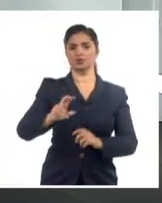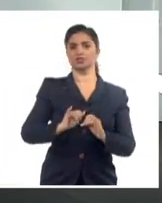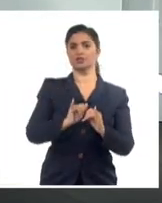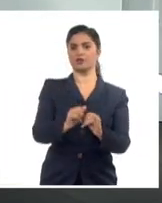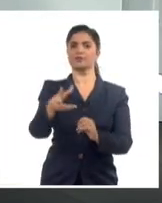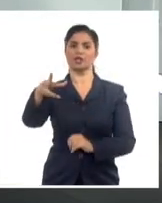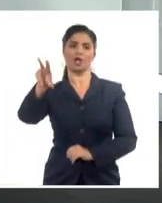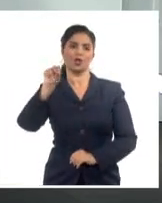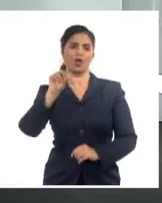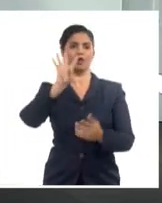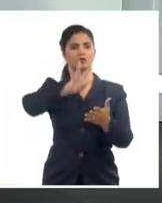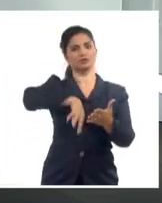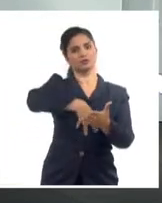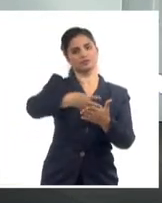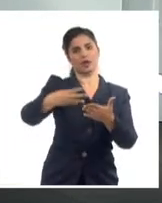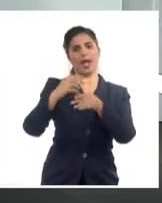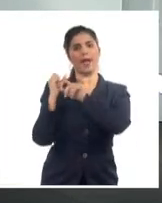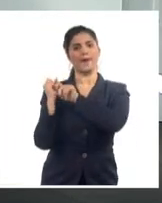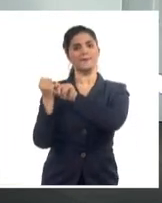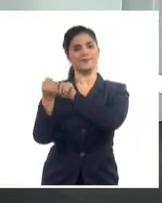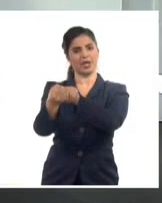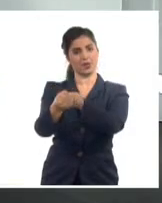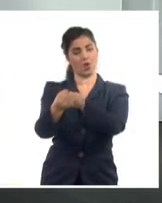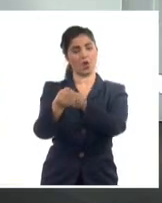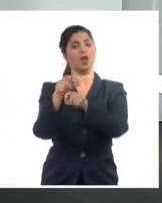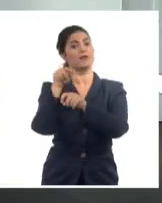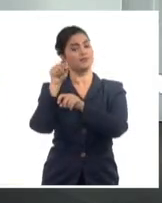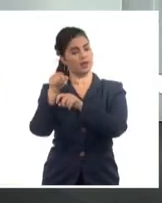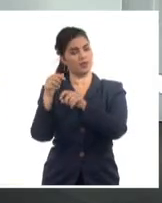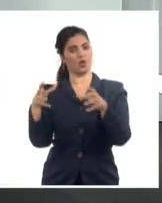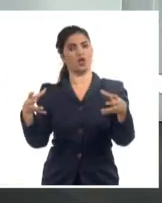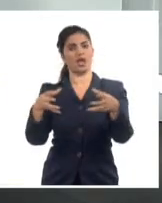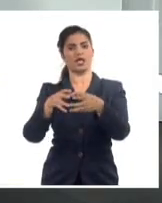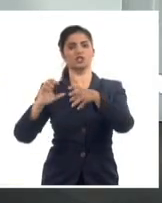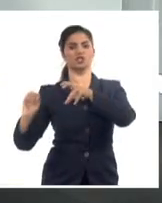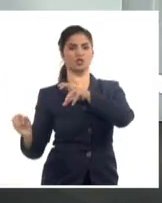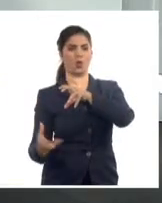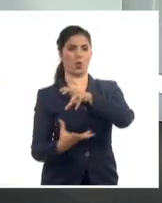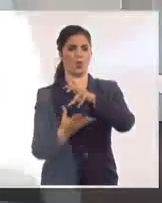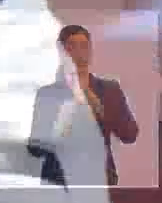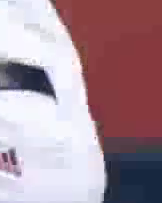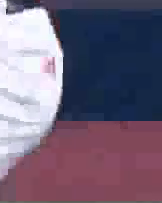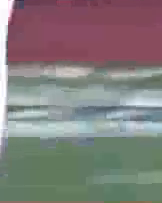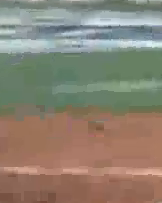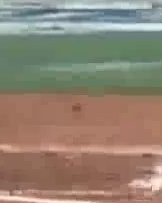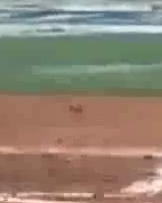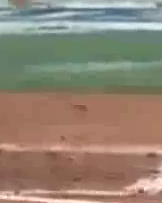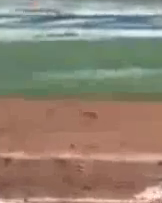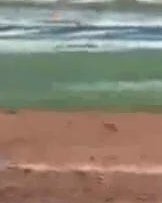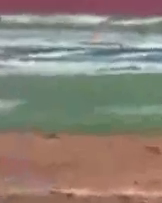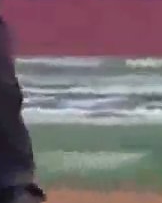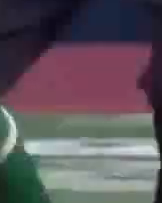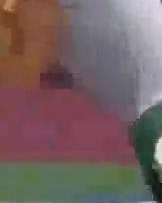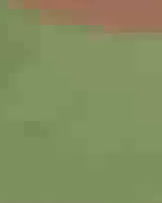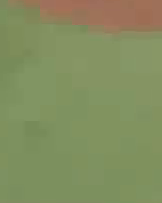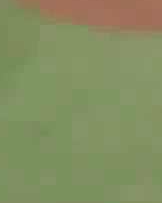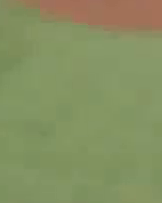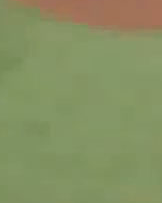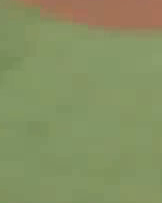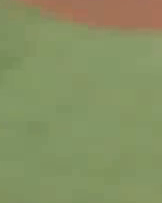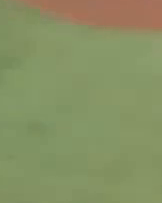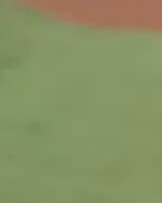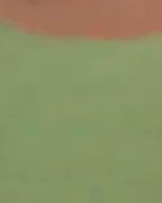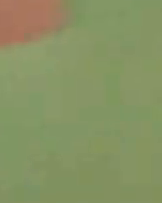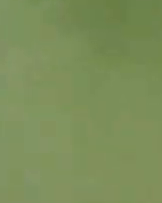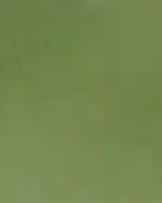la Confederación de Béisbol y Softball, según informa Prensa Latina. Un total de 7 países de América aseguran cupos para